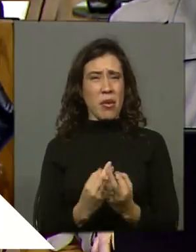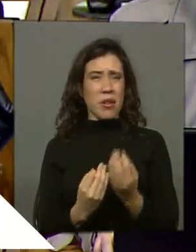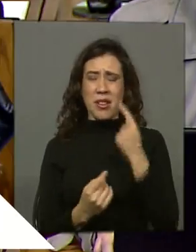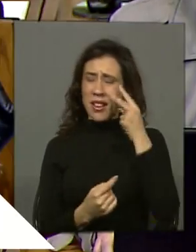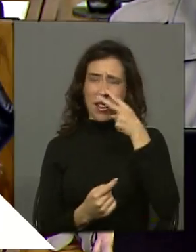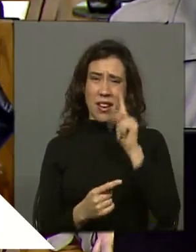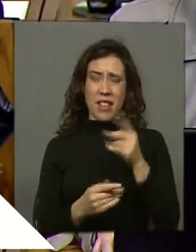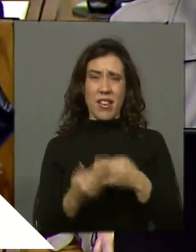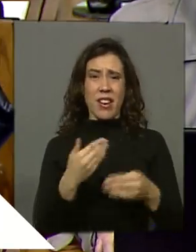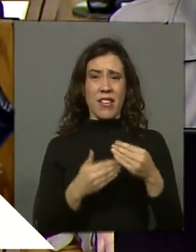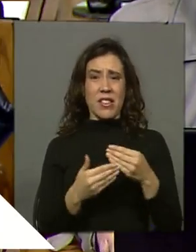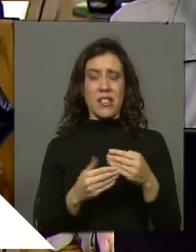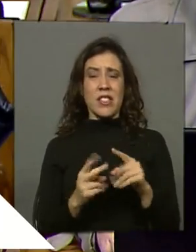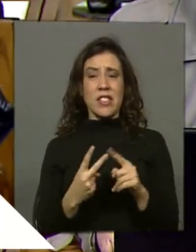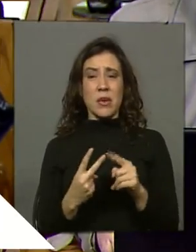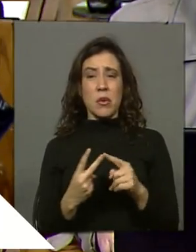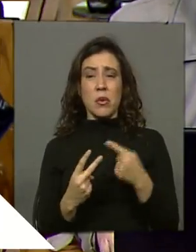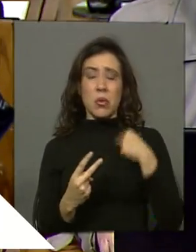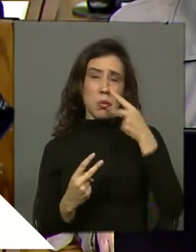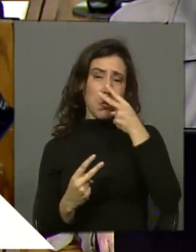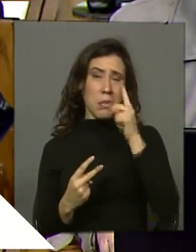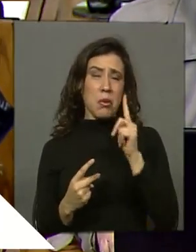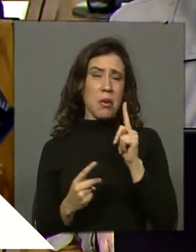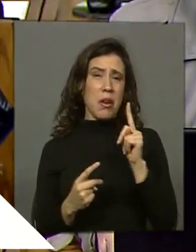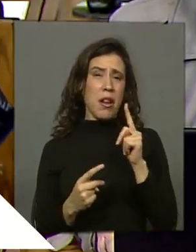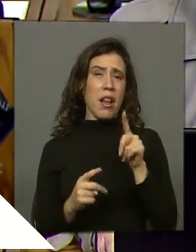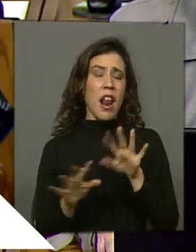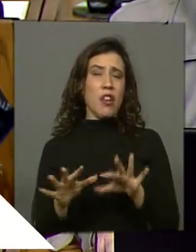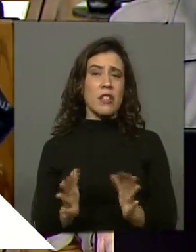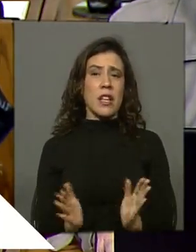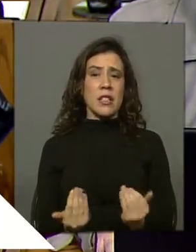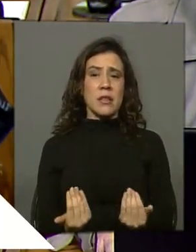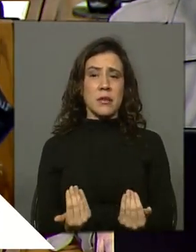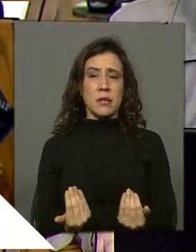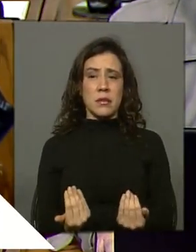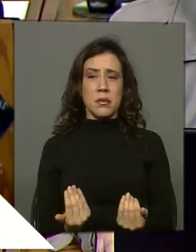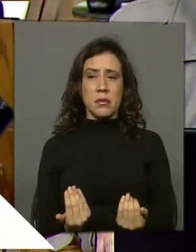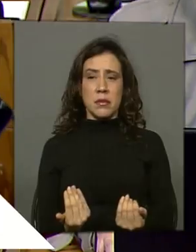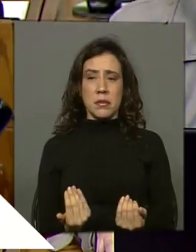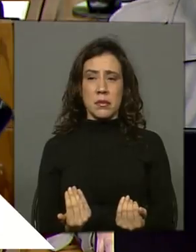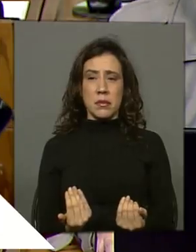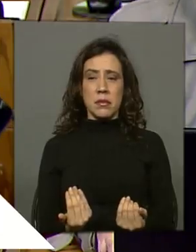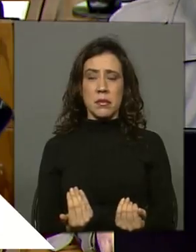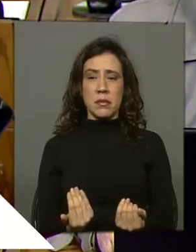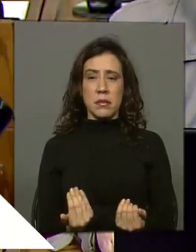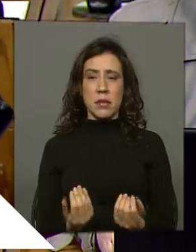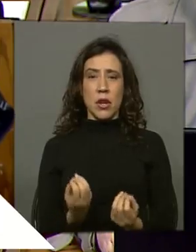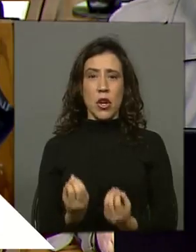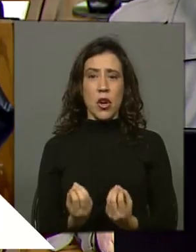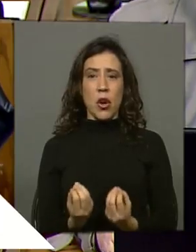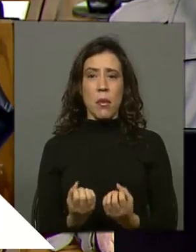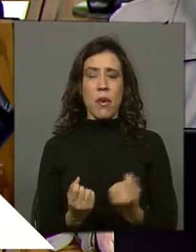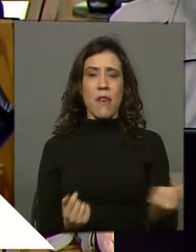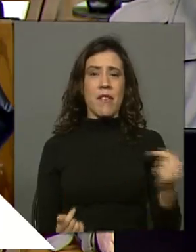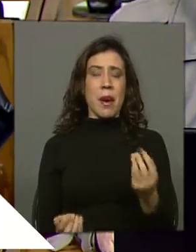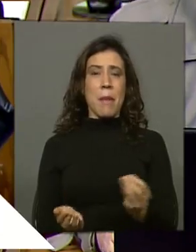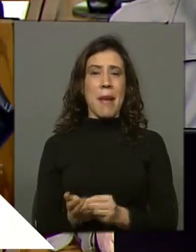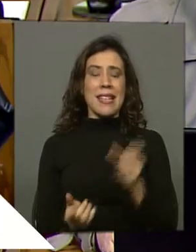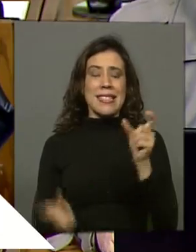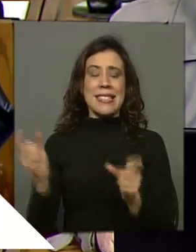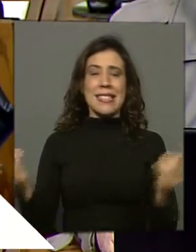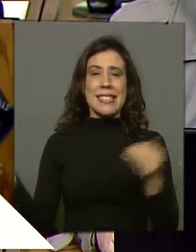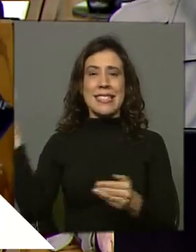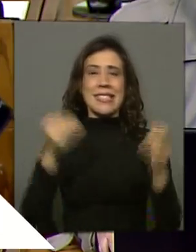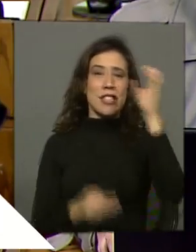y en segundo lugar porque no creo que tenga los efectos esperados o sea que como van a venir más turistas porque